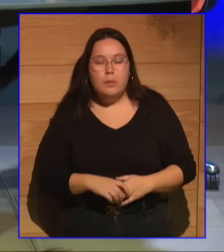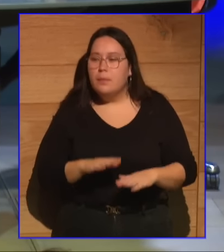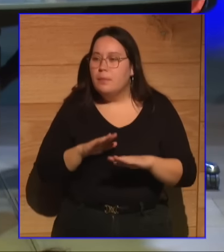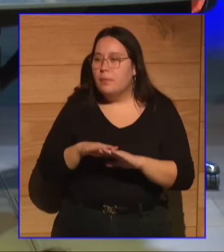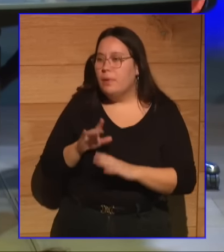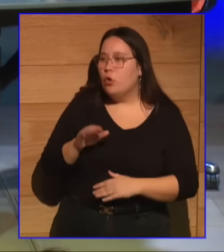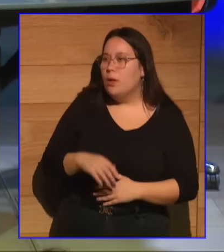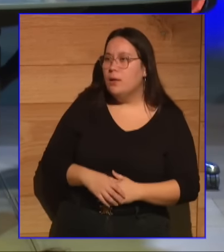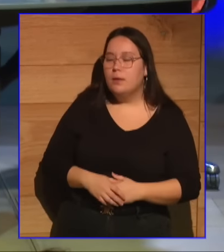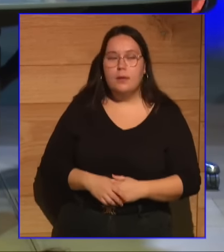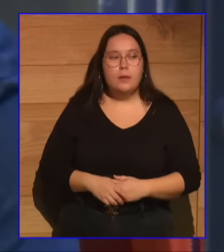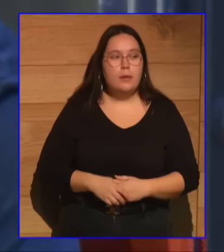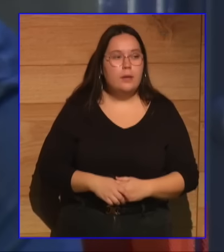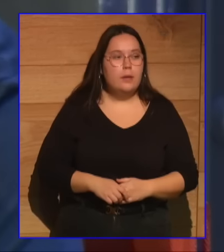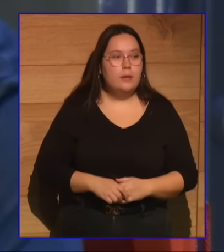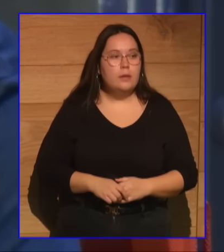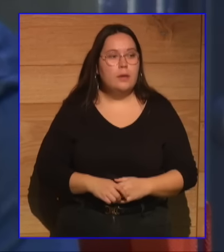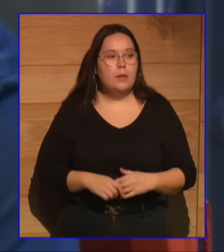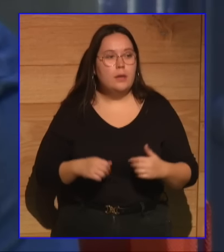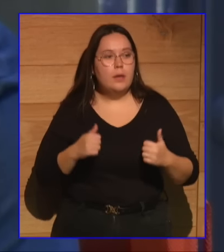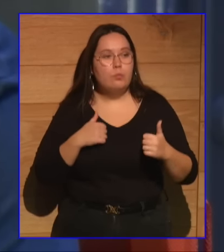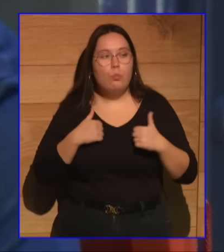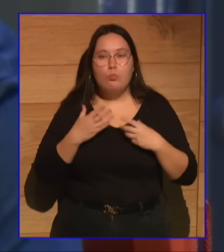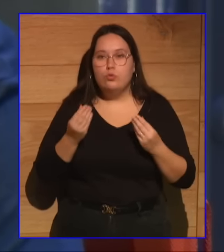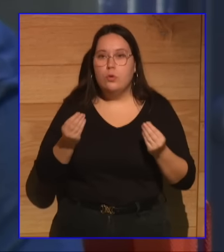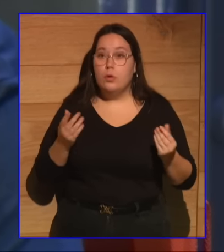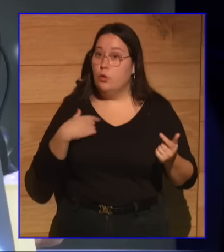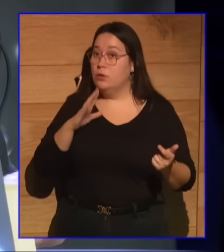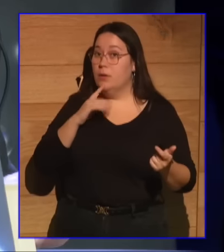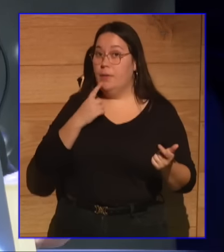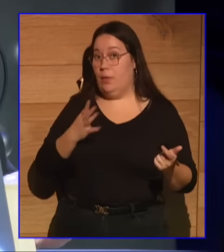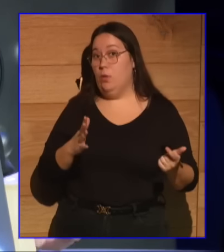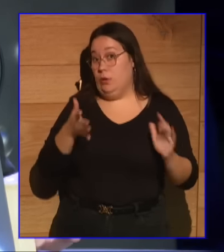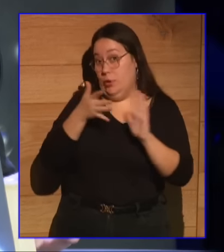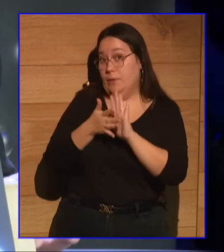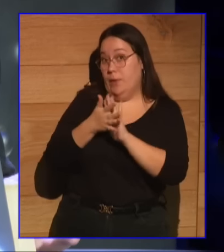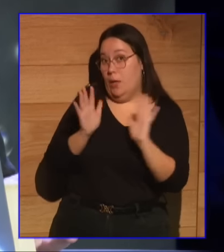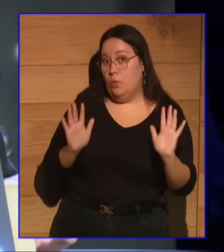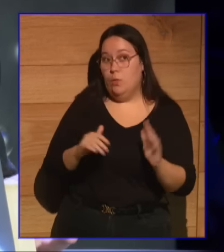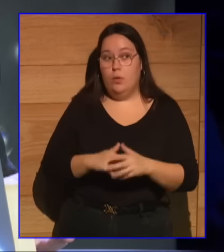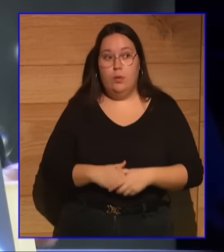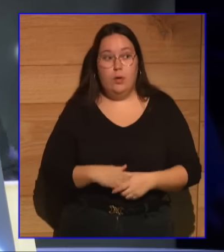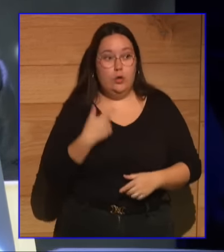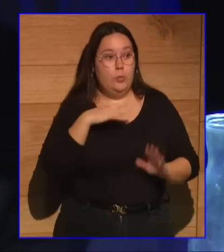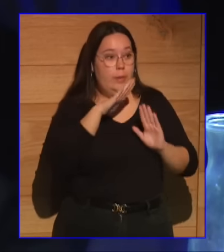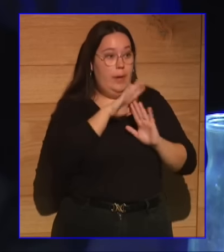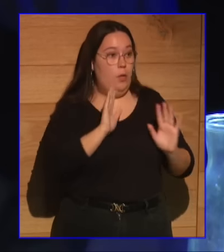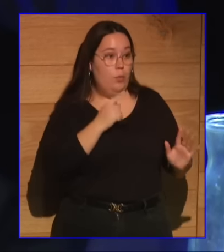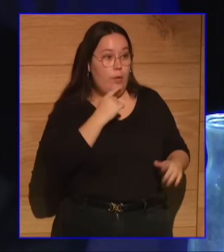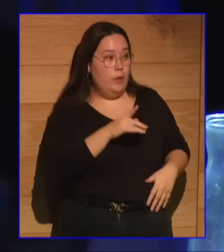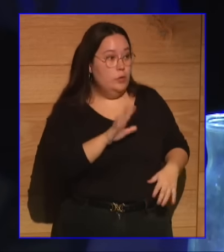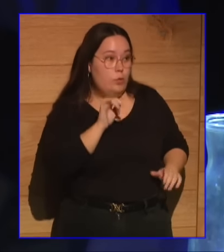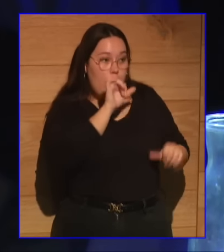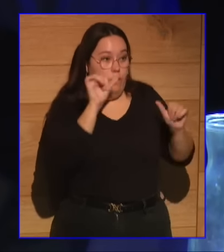Perdona. No, que digo que si hay mucho polaco, hay mucho polaco. Pues justo es lo que estaba haciendo, Juan. Estaba explicando. Y yo lo que he hecho ha sido detenerme, porque es que lo has dicho